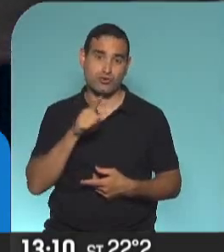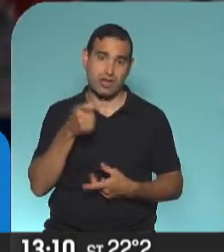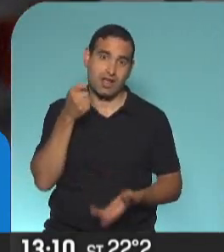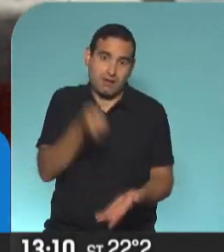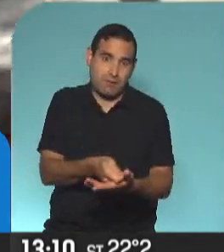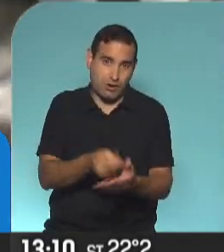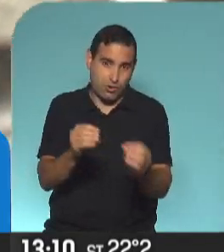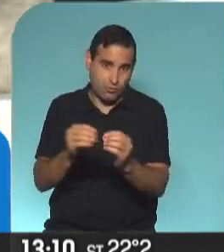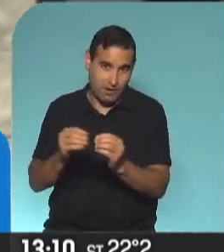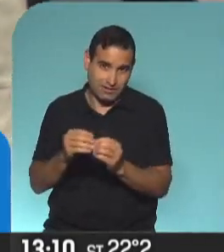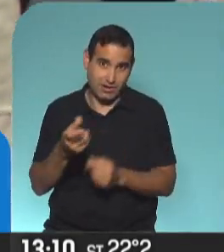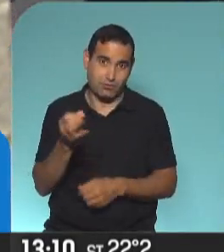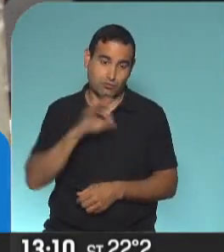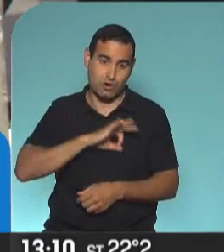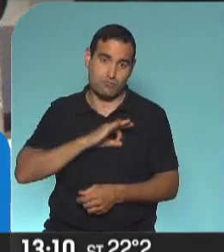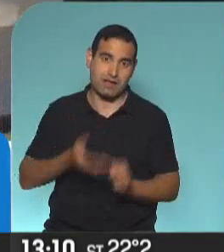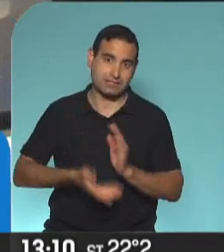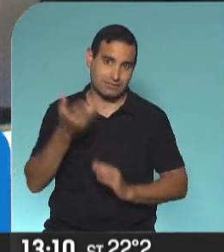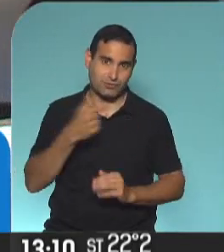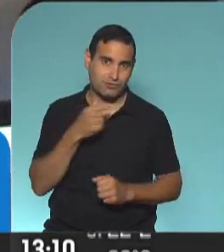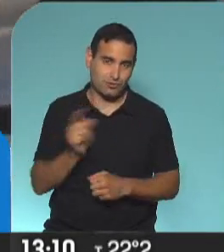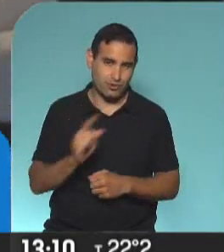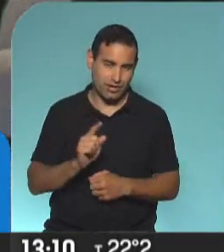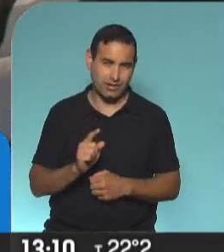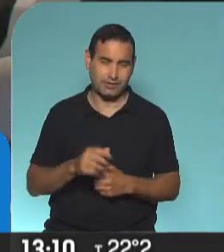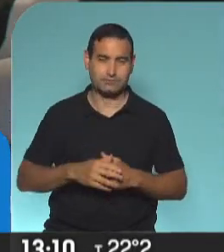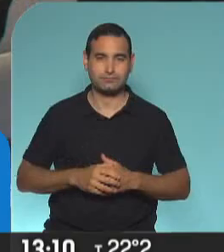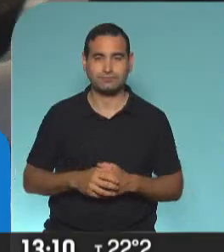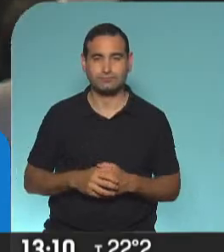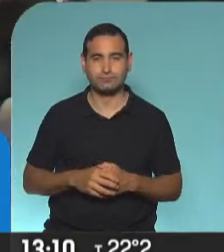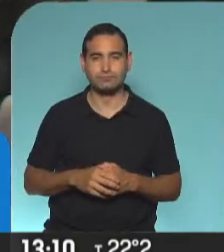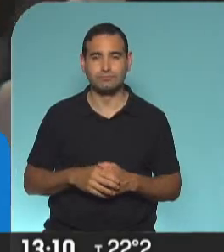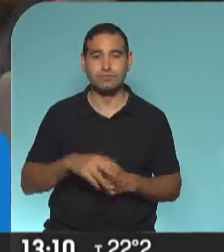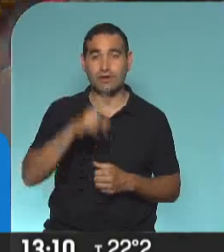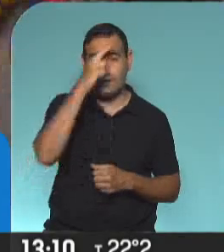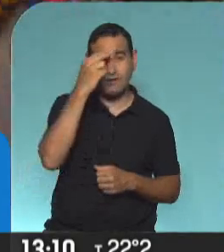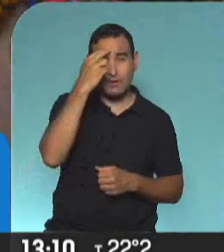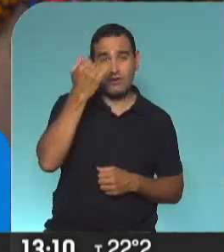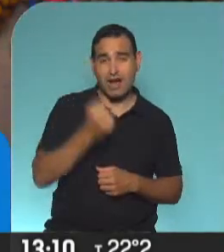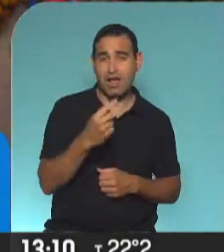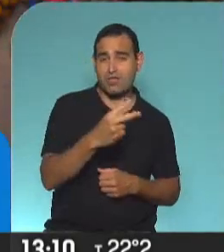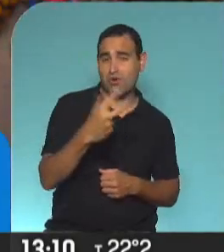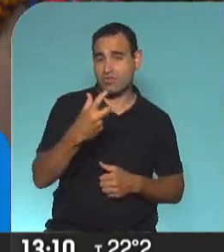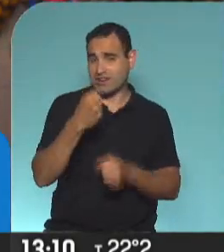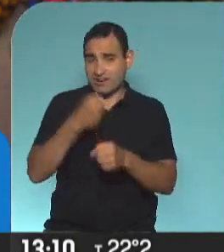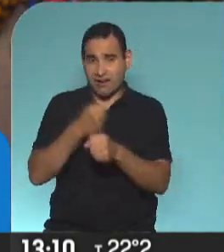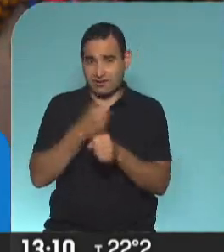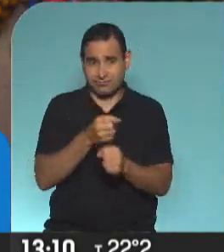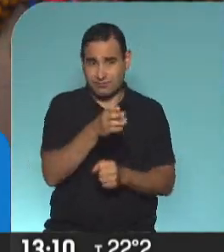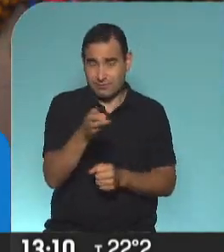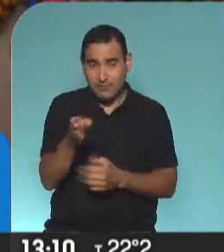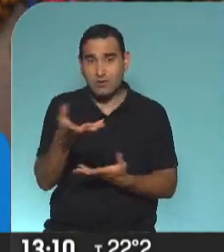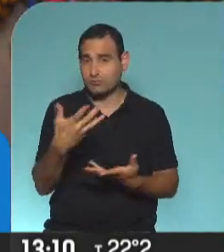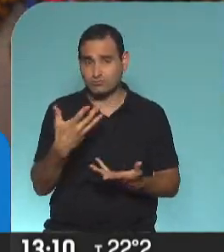nuestras compañeras y compañeros del privado, que muchas veces son los mismos porque la mayoría de enfermería tiene 2 y 3 empleos, un